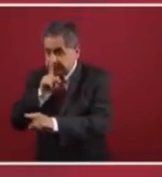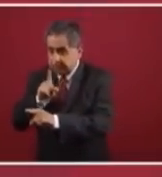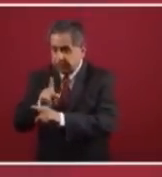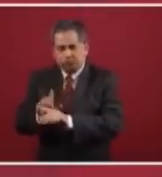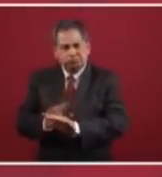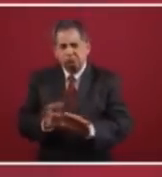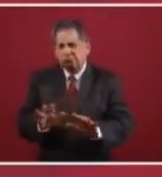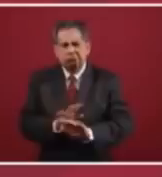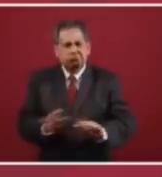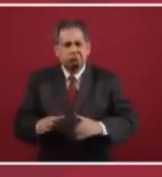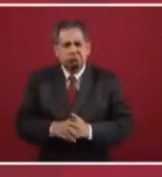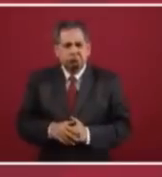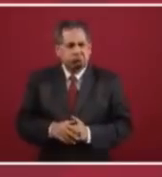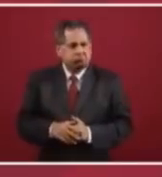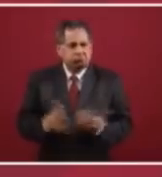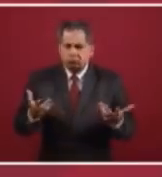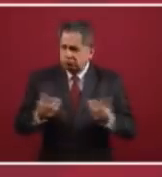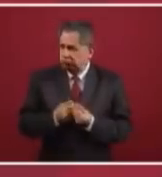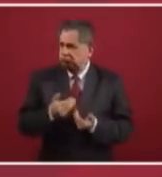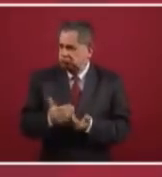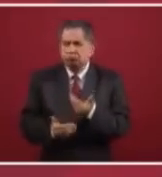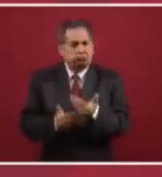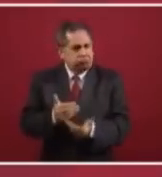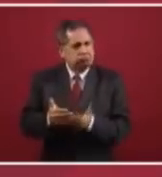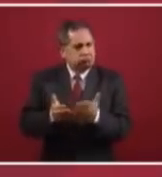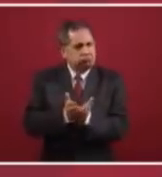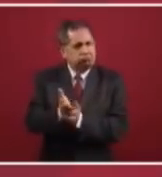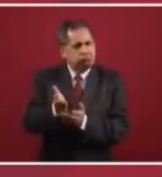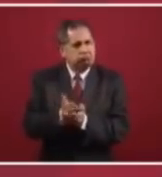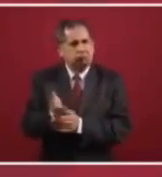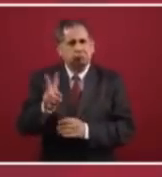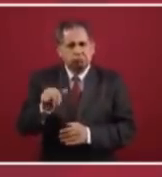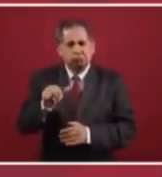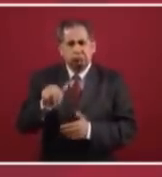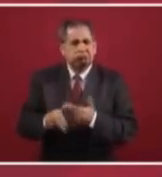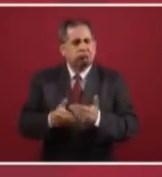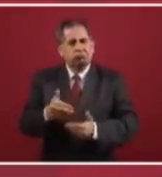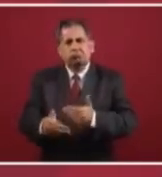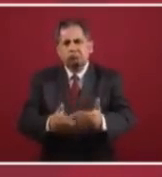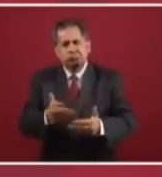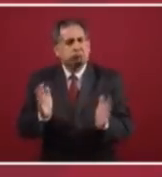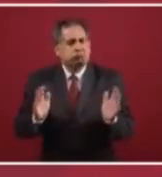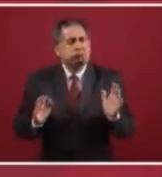y vamos caminando. Entonces, sí